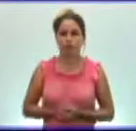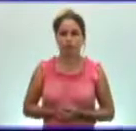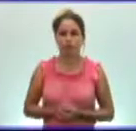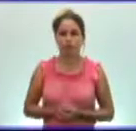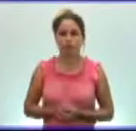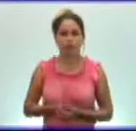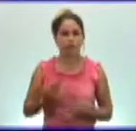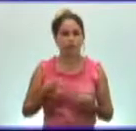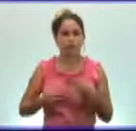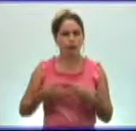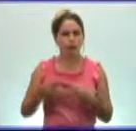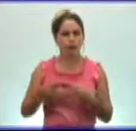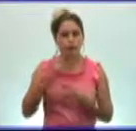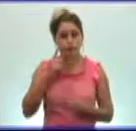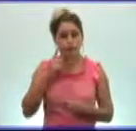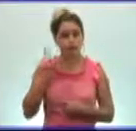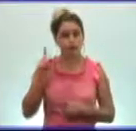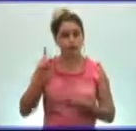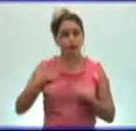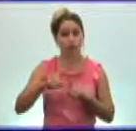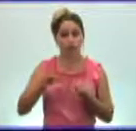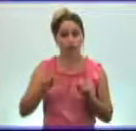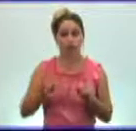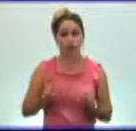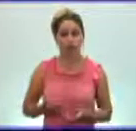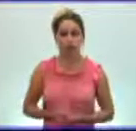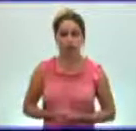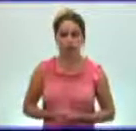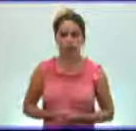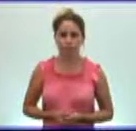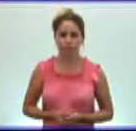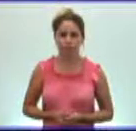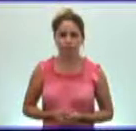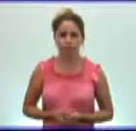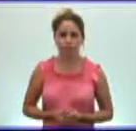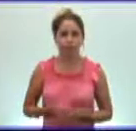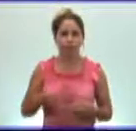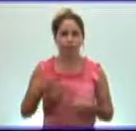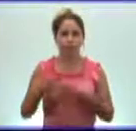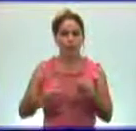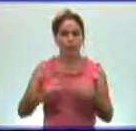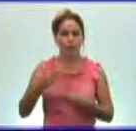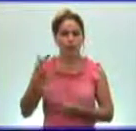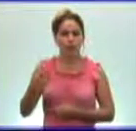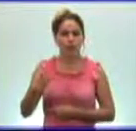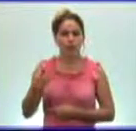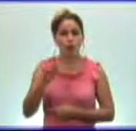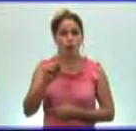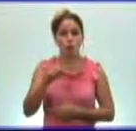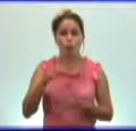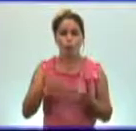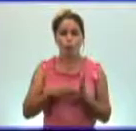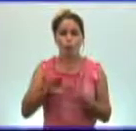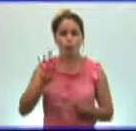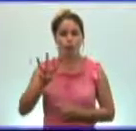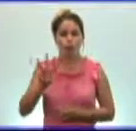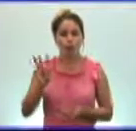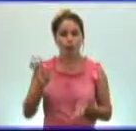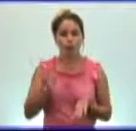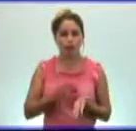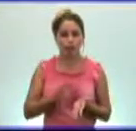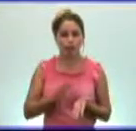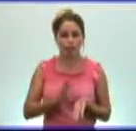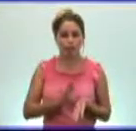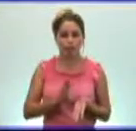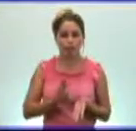el siguiente estudio independiente. Y van a realizar el ejercicio 1.3 del libro de texto de Química de 10º